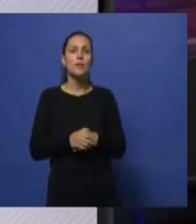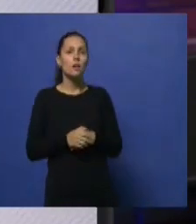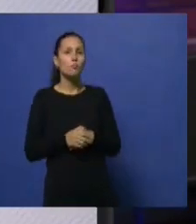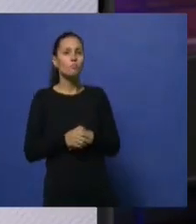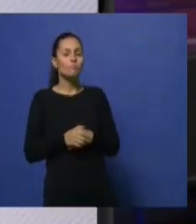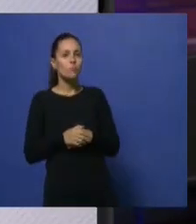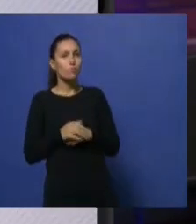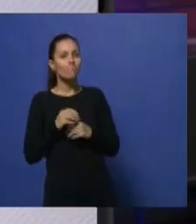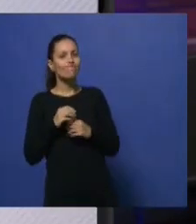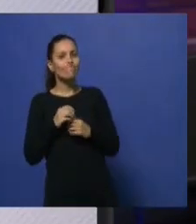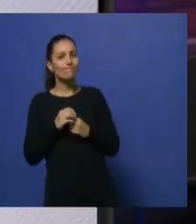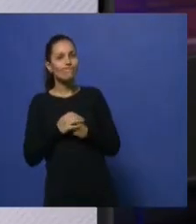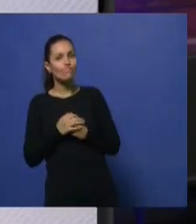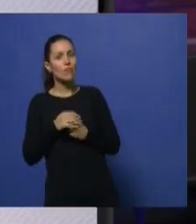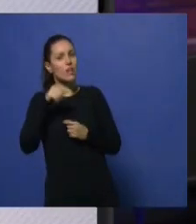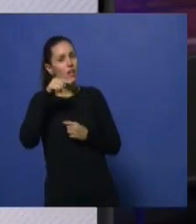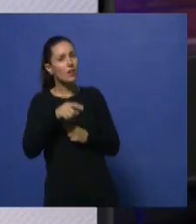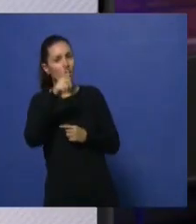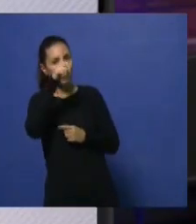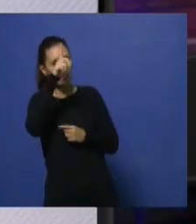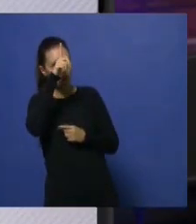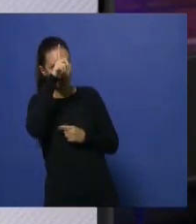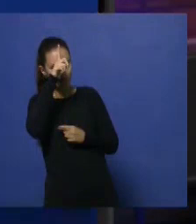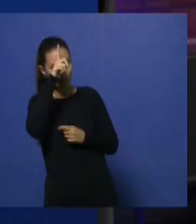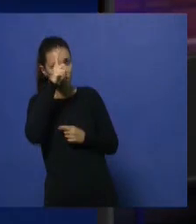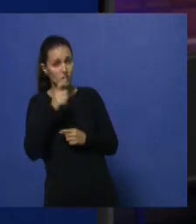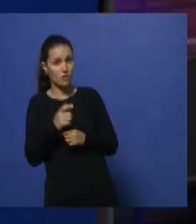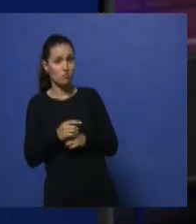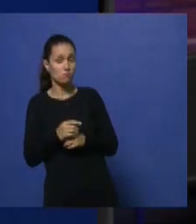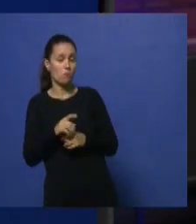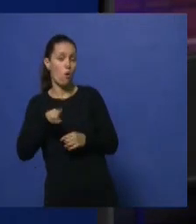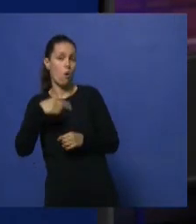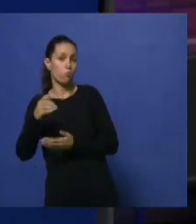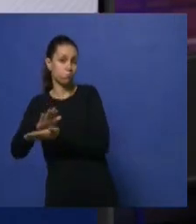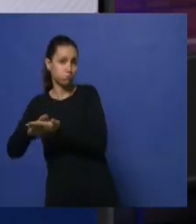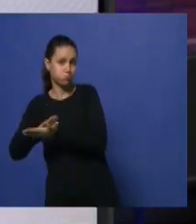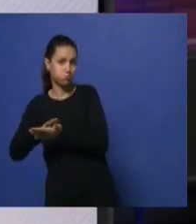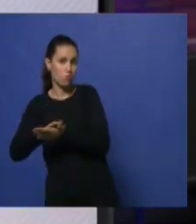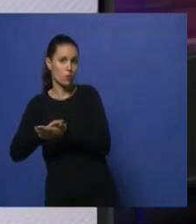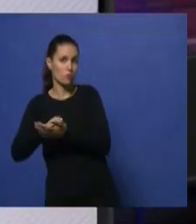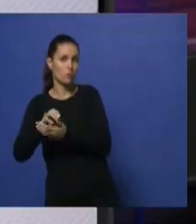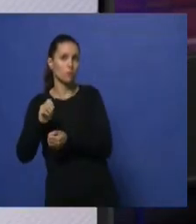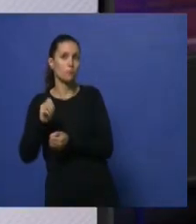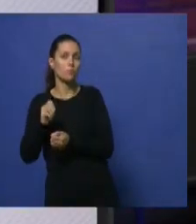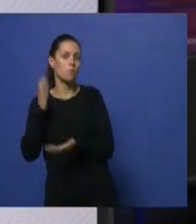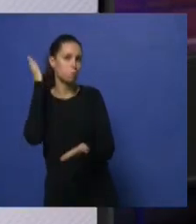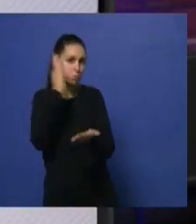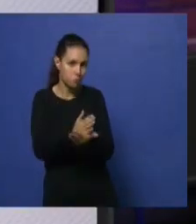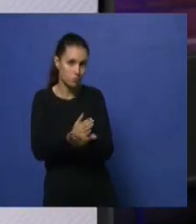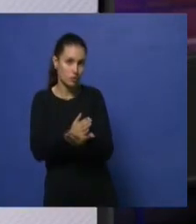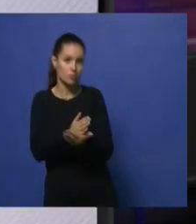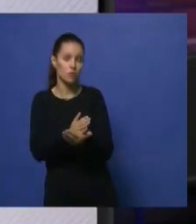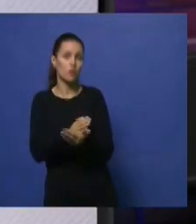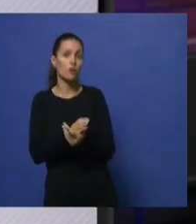es la misma policía que en otros casos reprime y reprime ante gente mucho menos violenta que está protestando